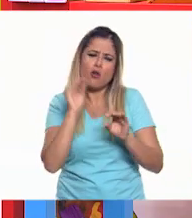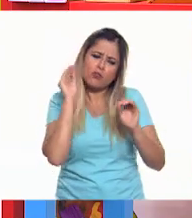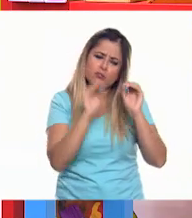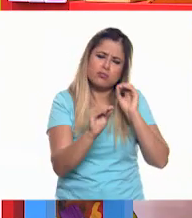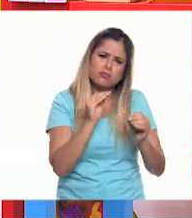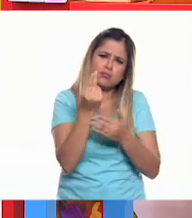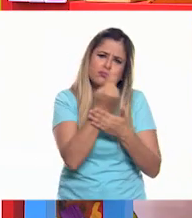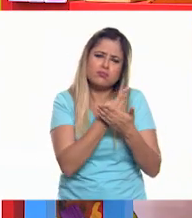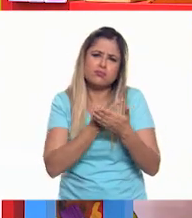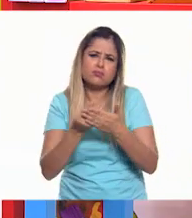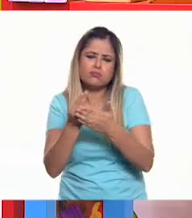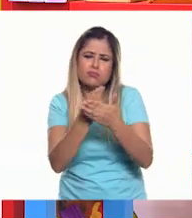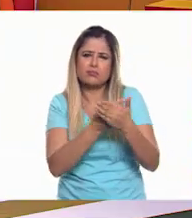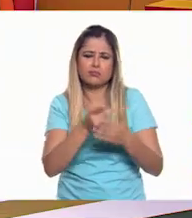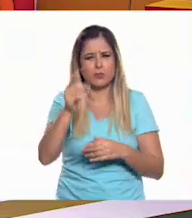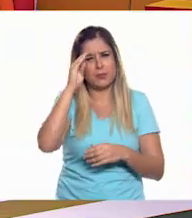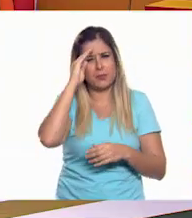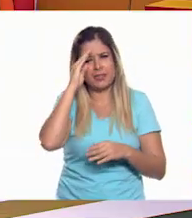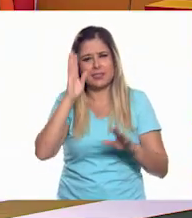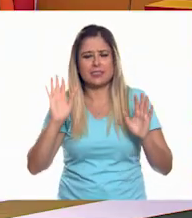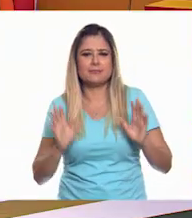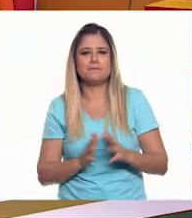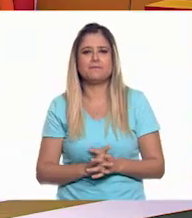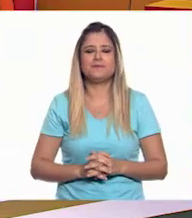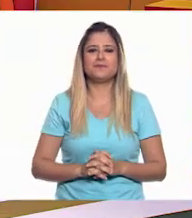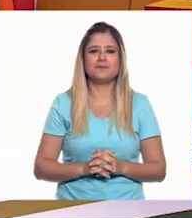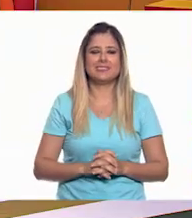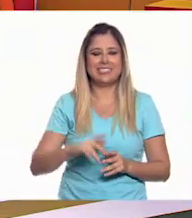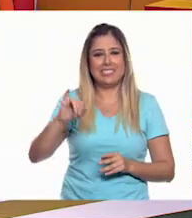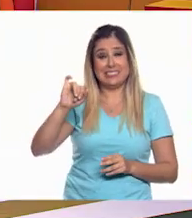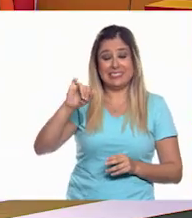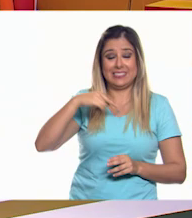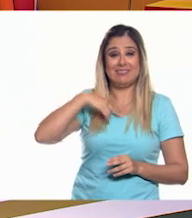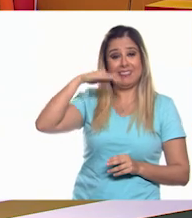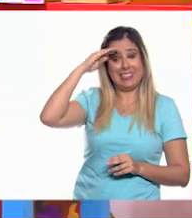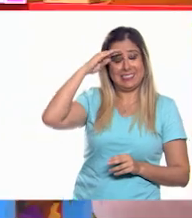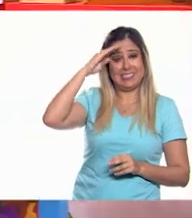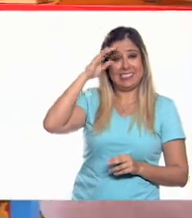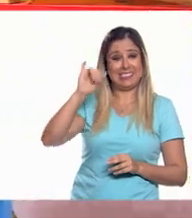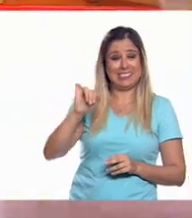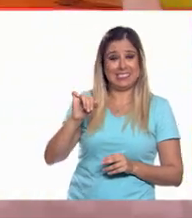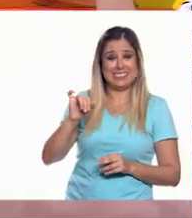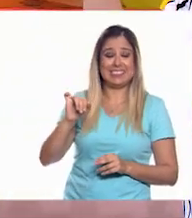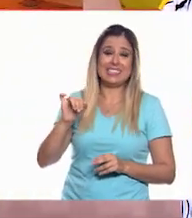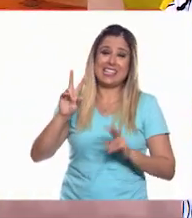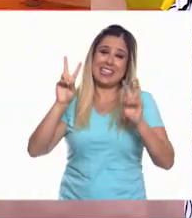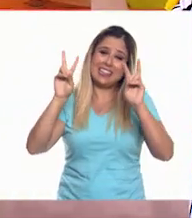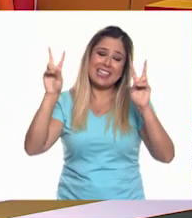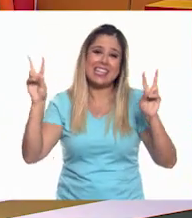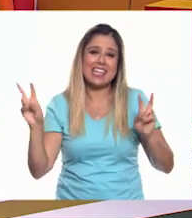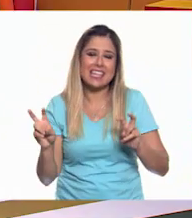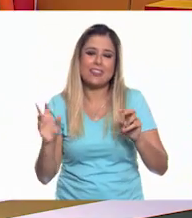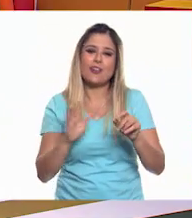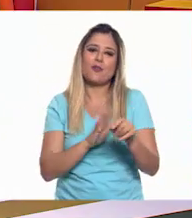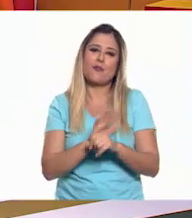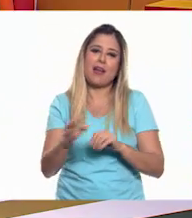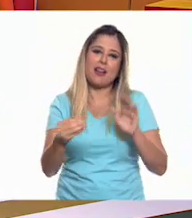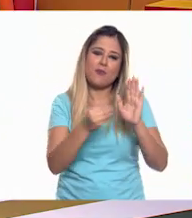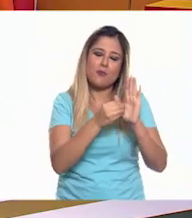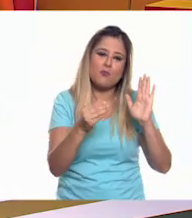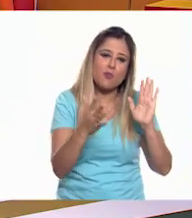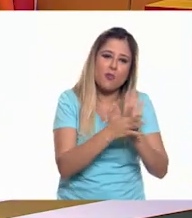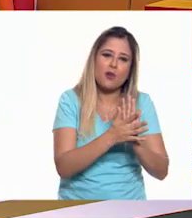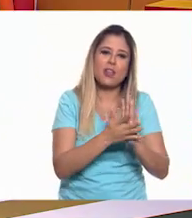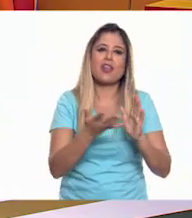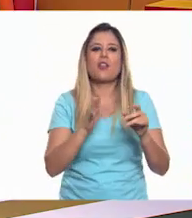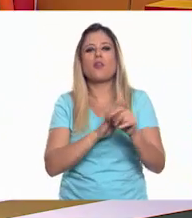tu portada? ¿Ya lo estás pensando? Sí, estoy pensando así en el título que debe de llevar esta portada,